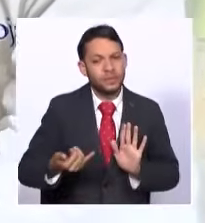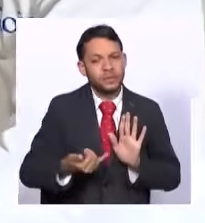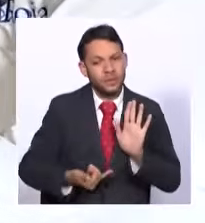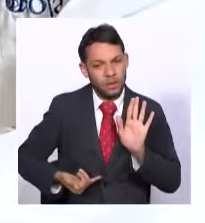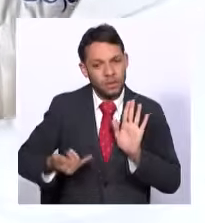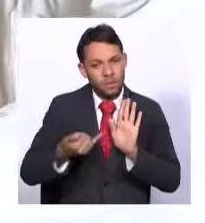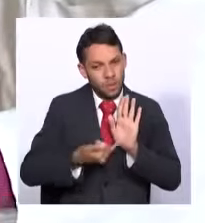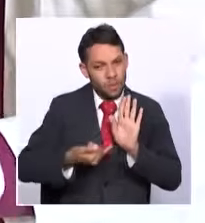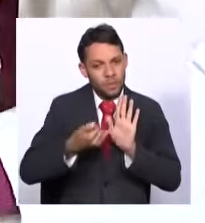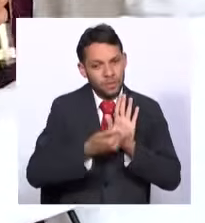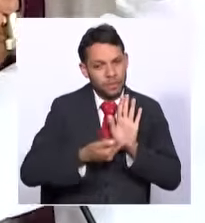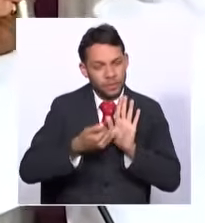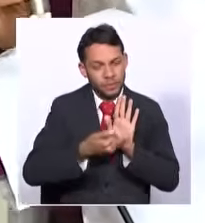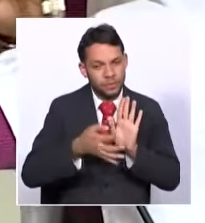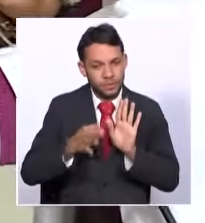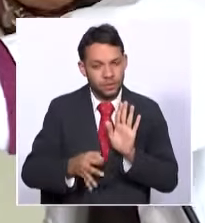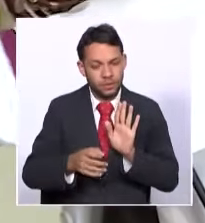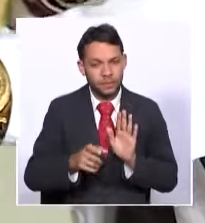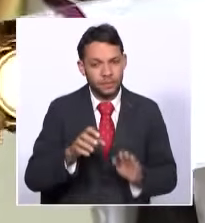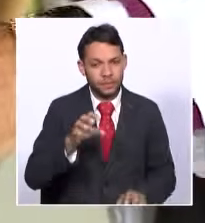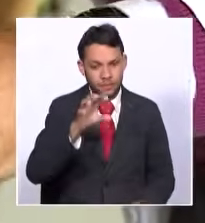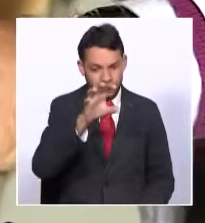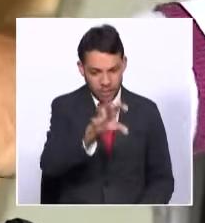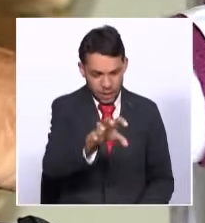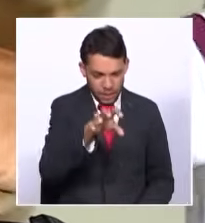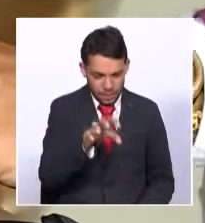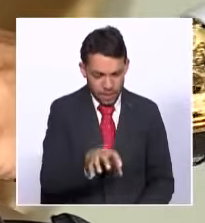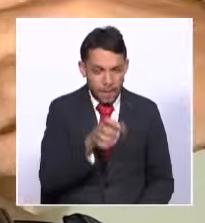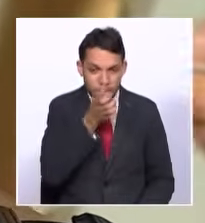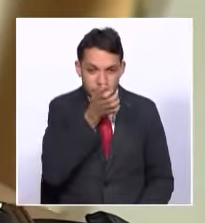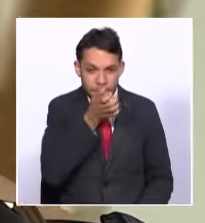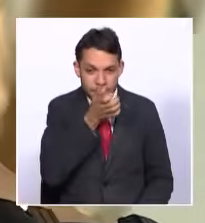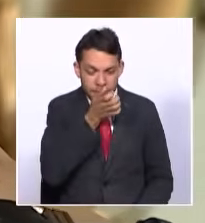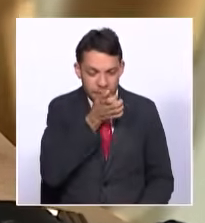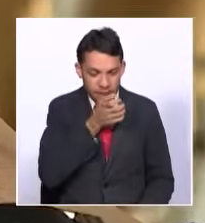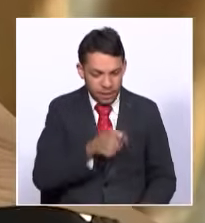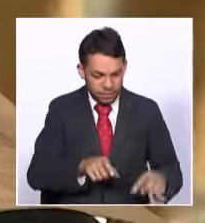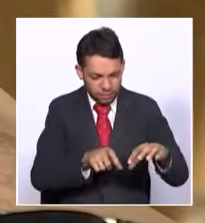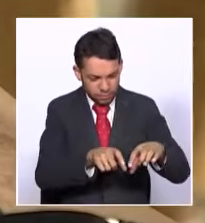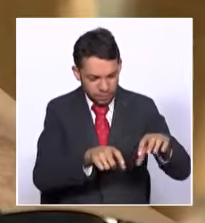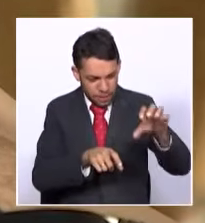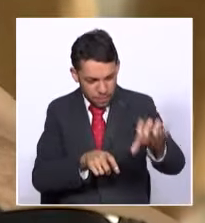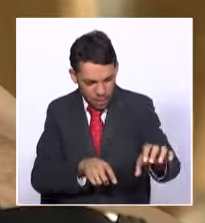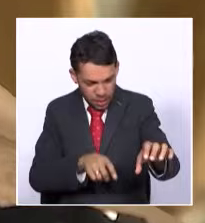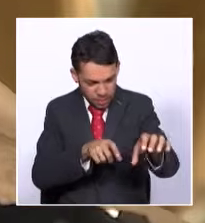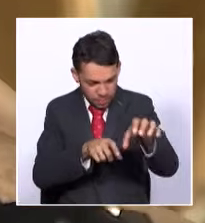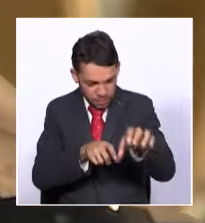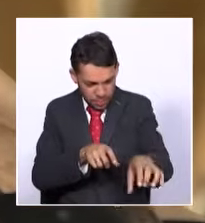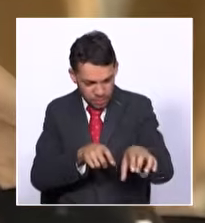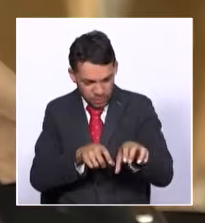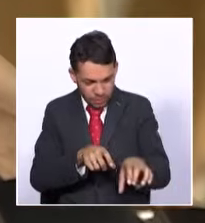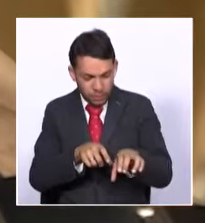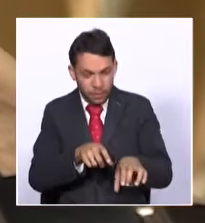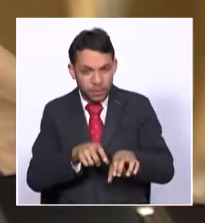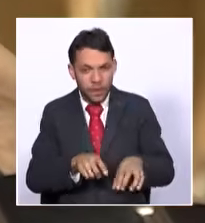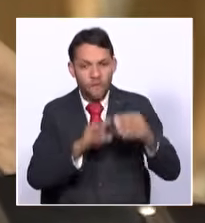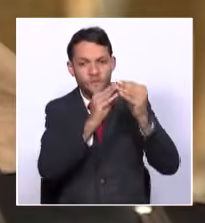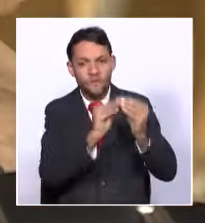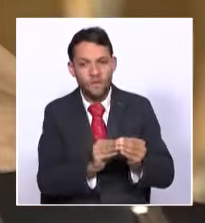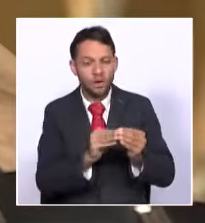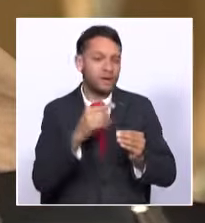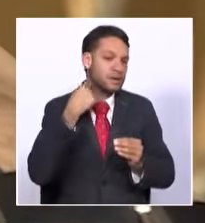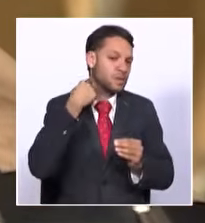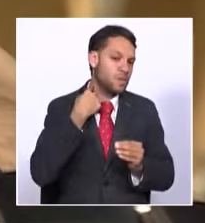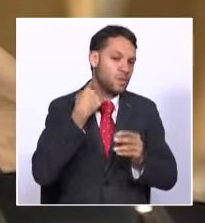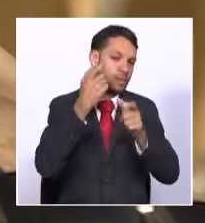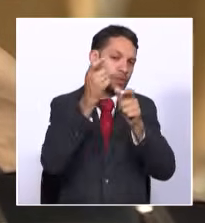yo cuadrar la columna vertebral acá. Vamos a cuadrarla como si fuera así. Y entonces resulta